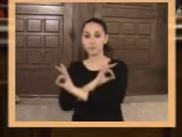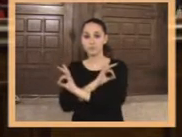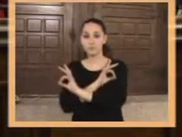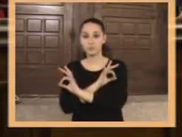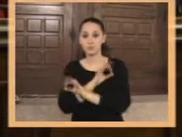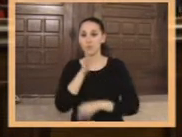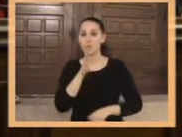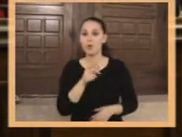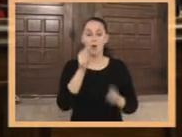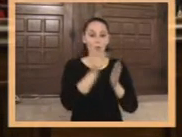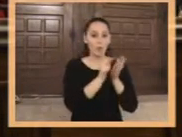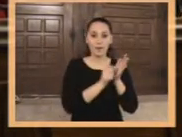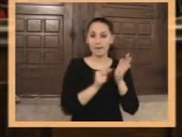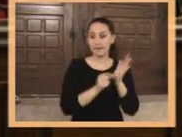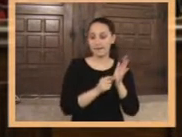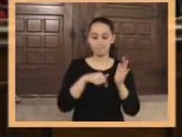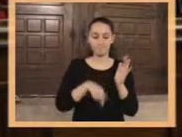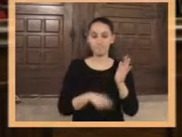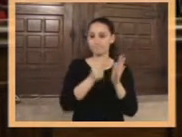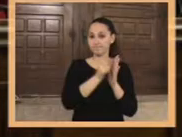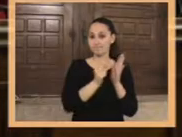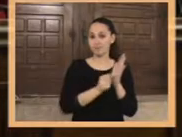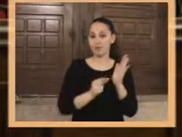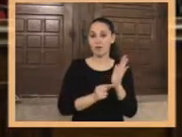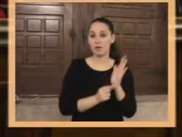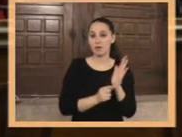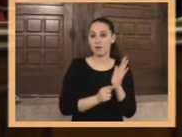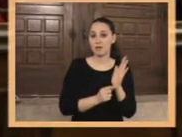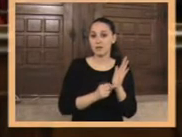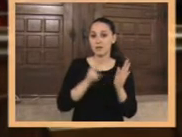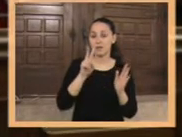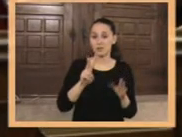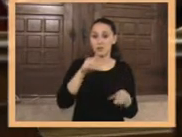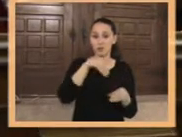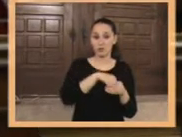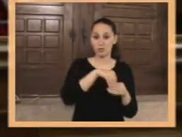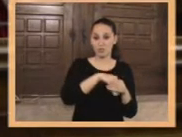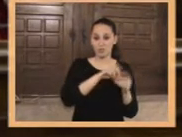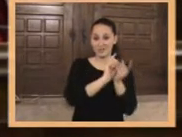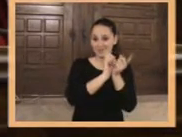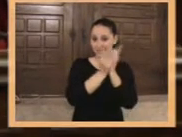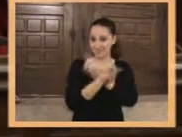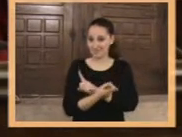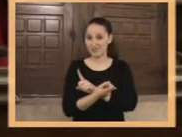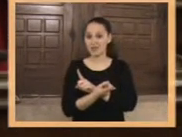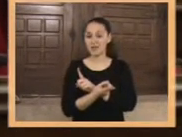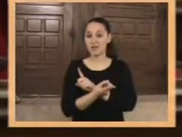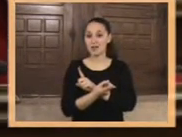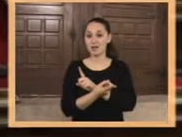porque esta ordenanza concretamente incluye dos modificaciones que son